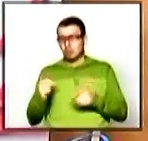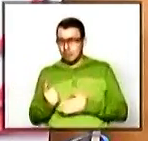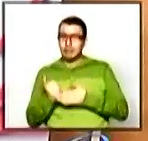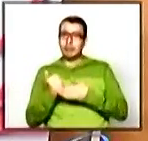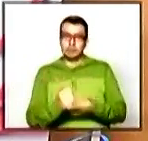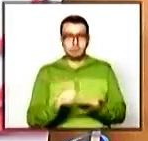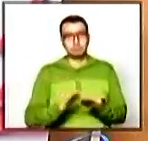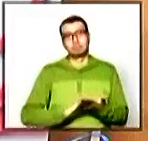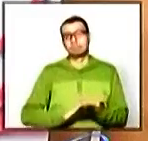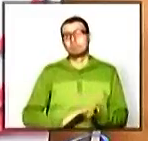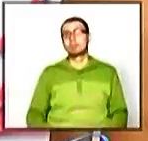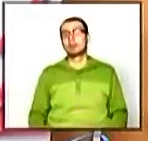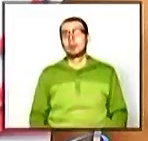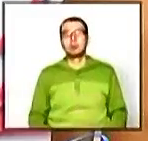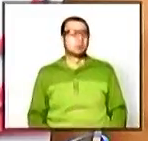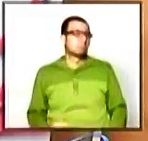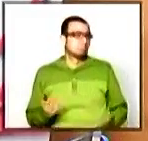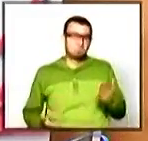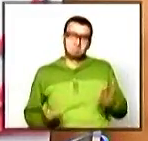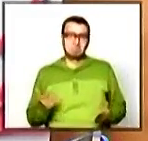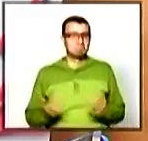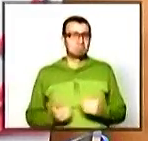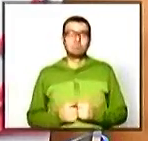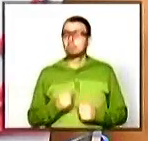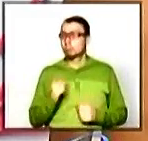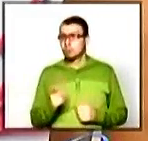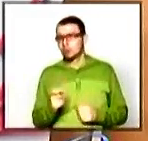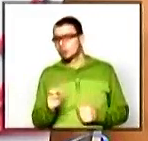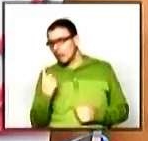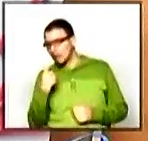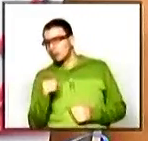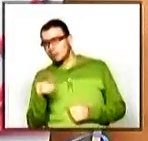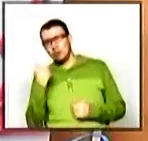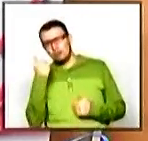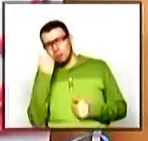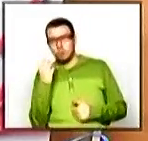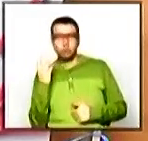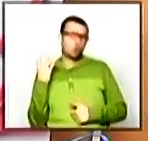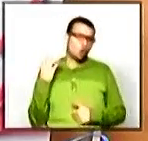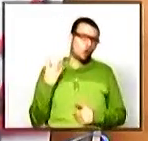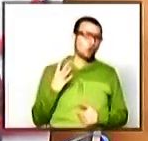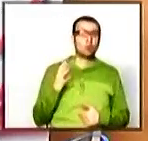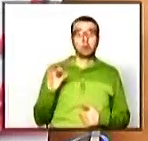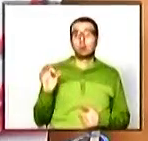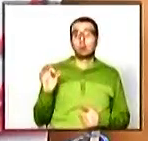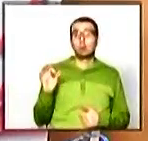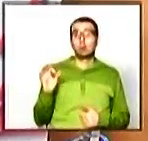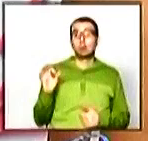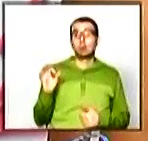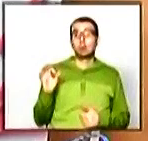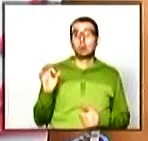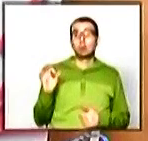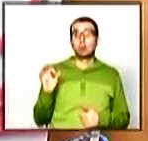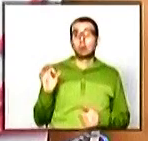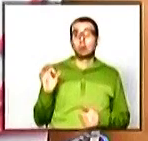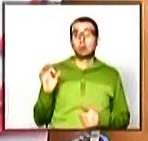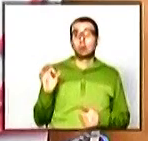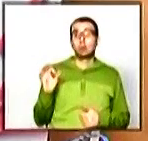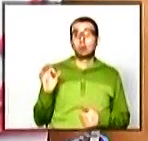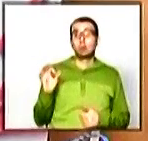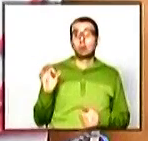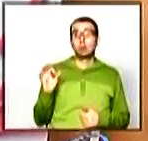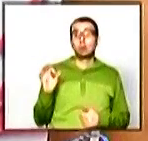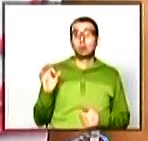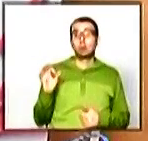esto. Entonces, independientemente si hay una condición de dolor, si hay una condición de accidente, de trauma por accidentalidad, si hay unas